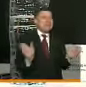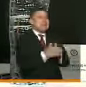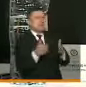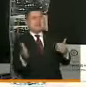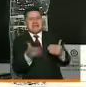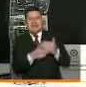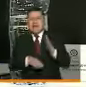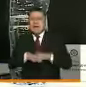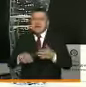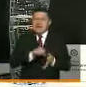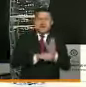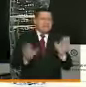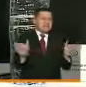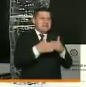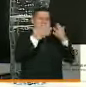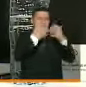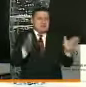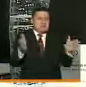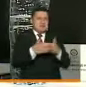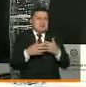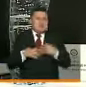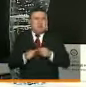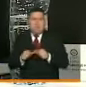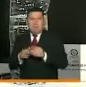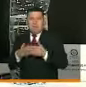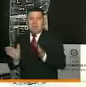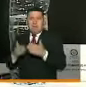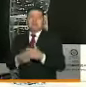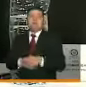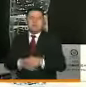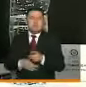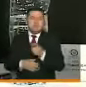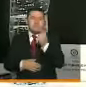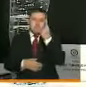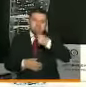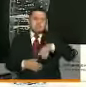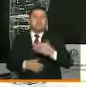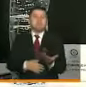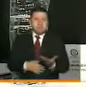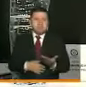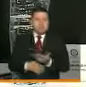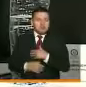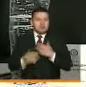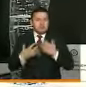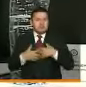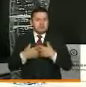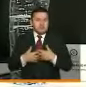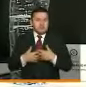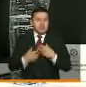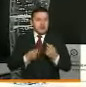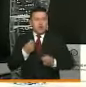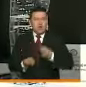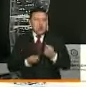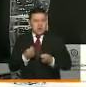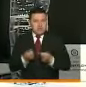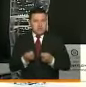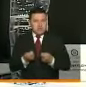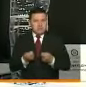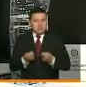por cuenta de la pandemia nosotros permanecimos abiertos entendiendo que para la industria para el comercio